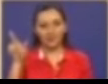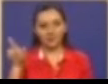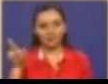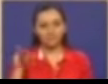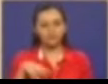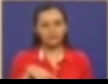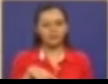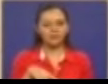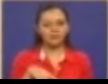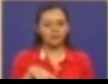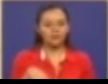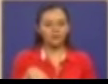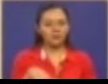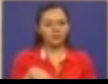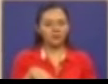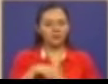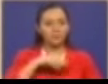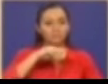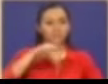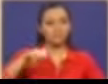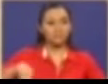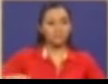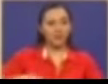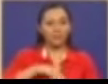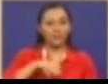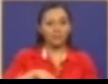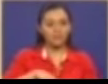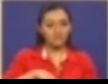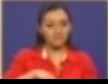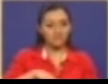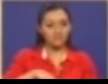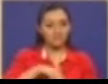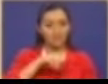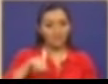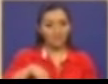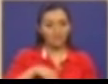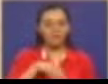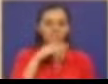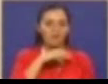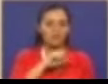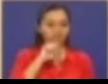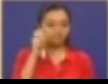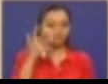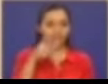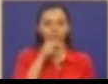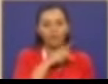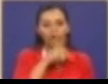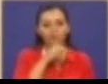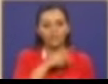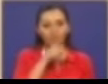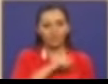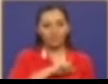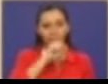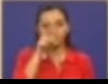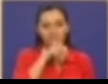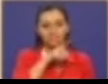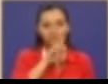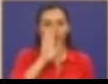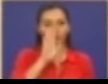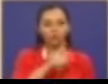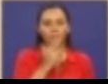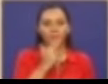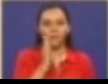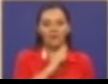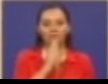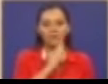Aguilar. Manabís, fíjense, ¿eh? No ganó Manta, ganó Puerto Viejo con el restaurante Su